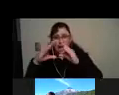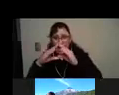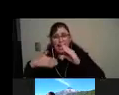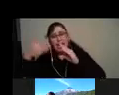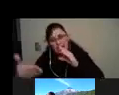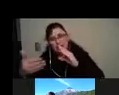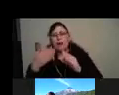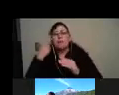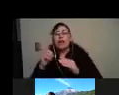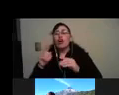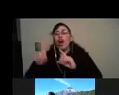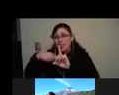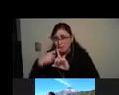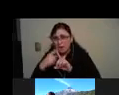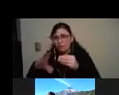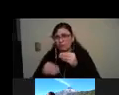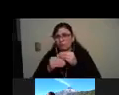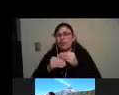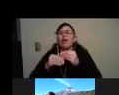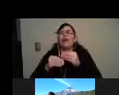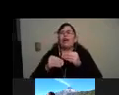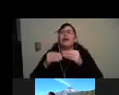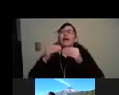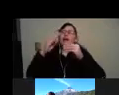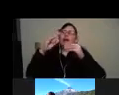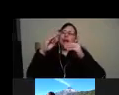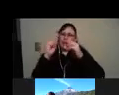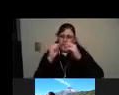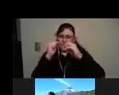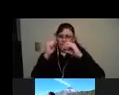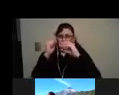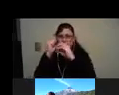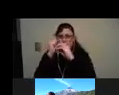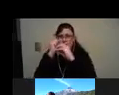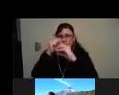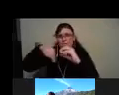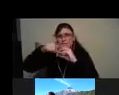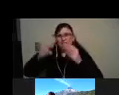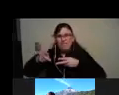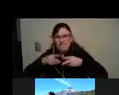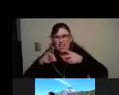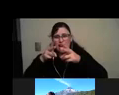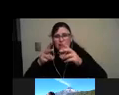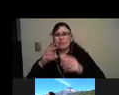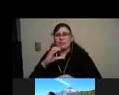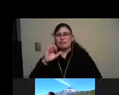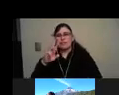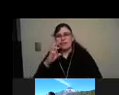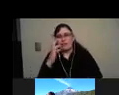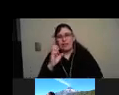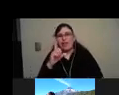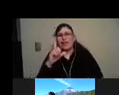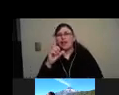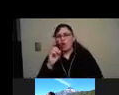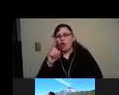¿ya? Porque recuerde que hay un tracto que se llama cerebelo espinal, ¿ya?